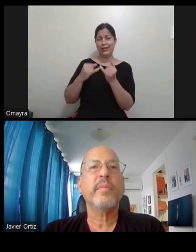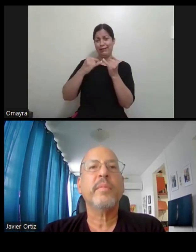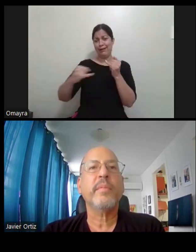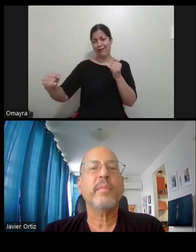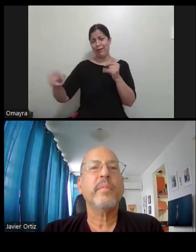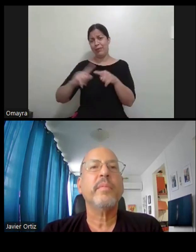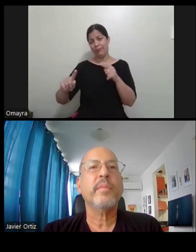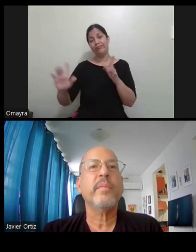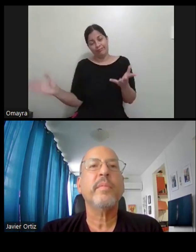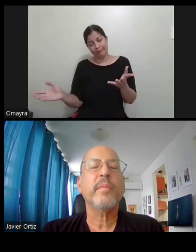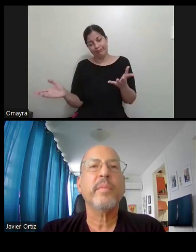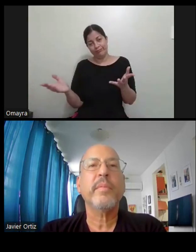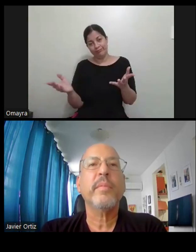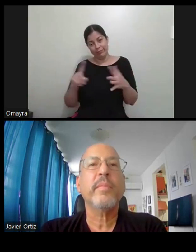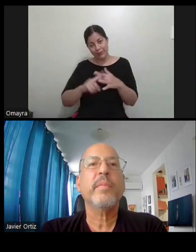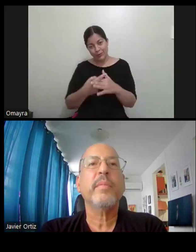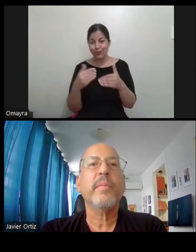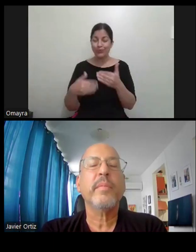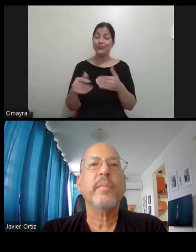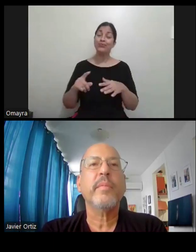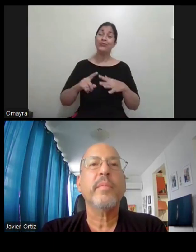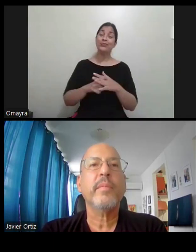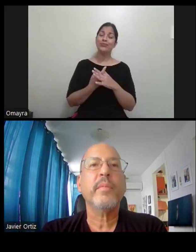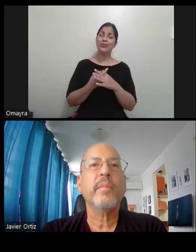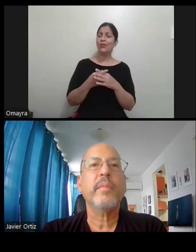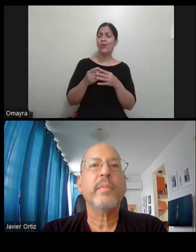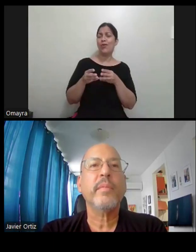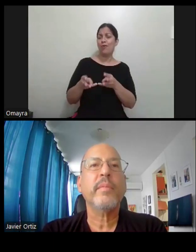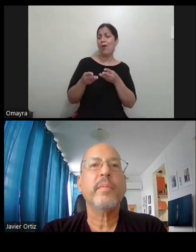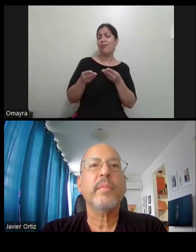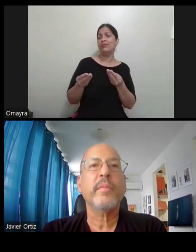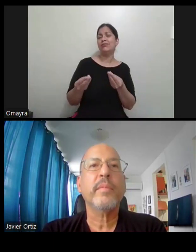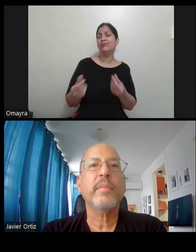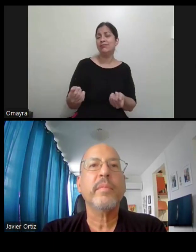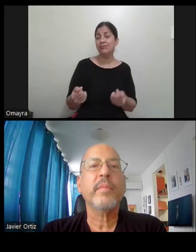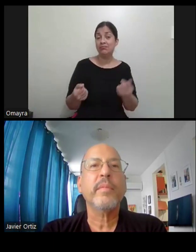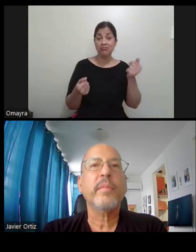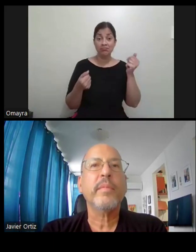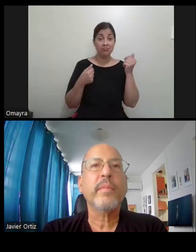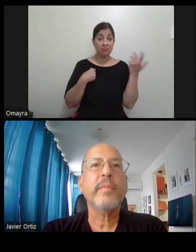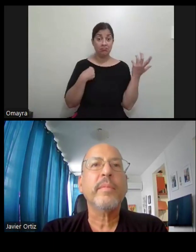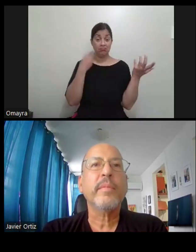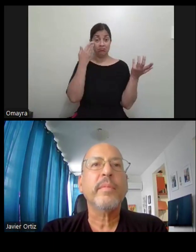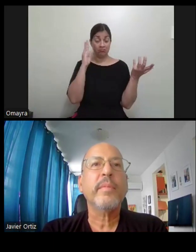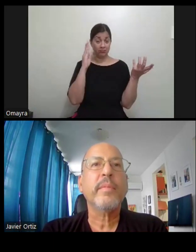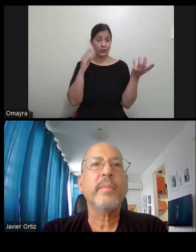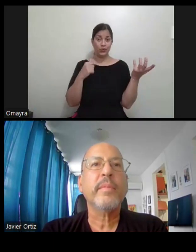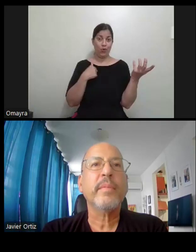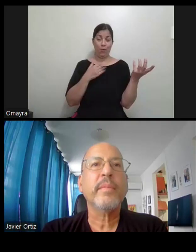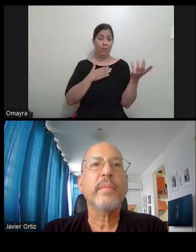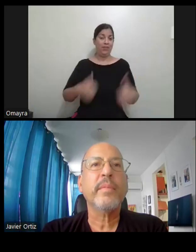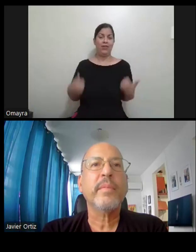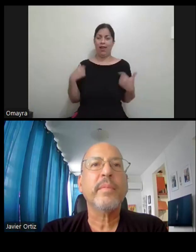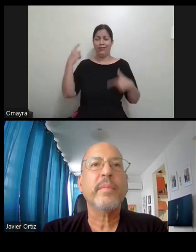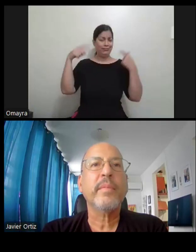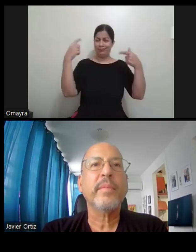comenzaron. Y pues ahí entro de una manera muy orgánica, sin saberlo, en lo que ha sido la locura de mi vida, que es una